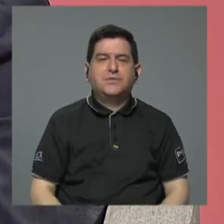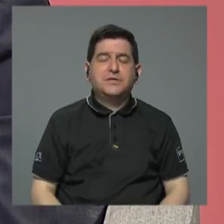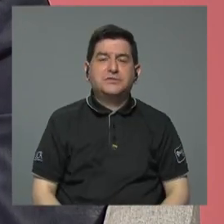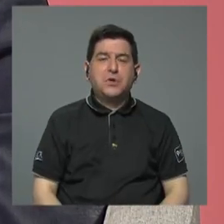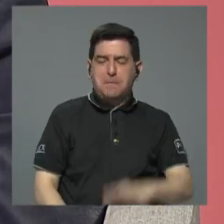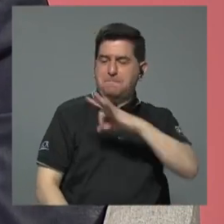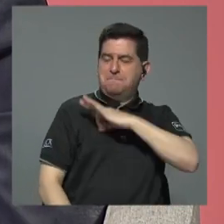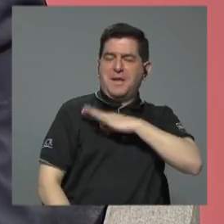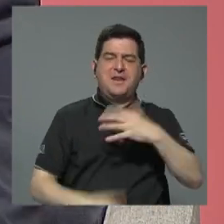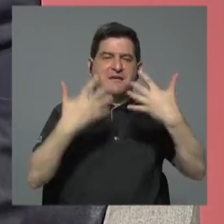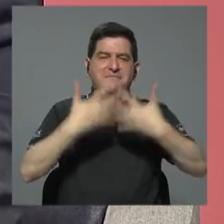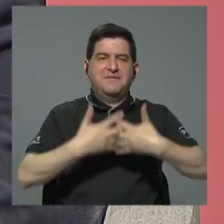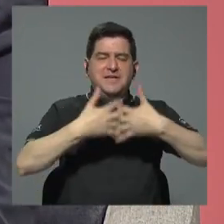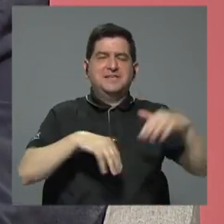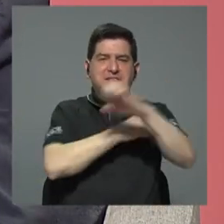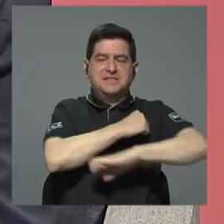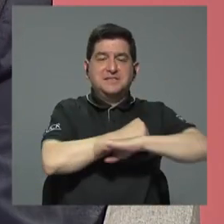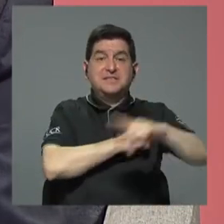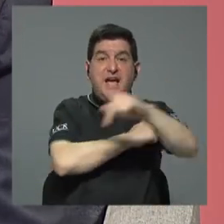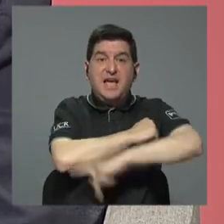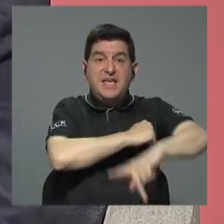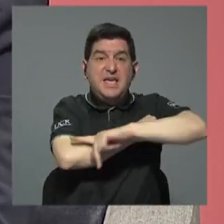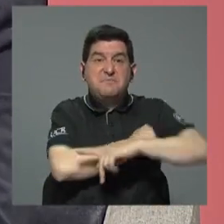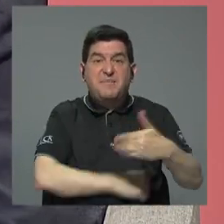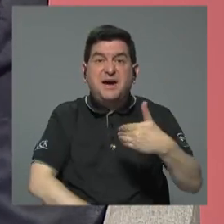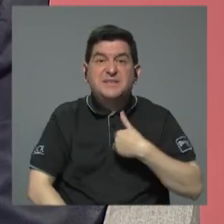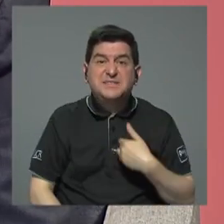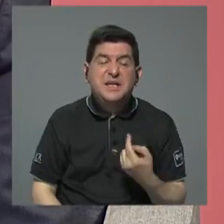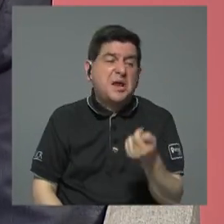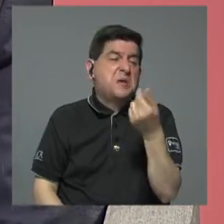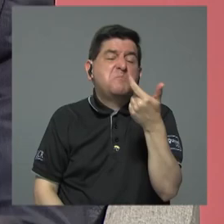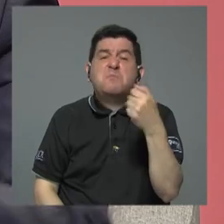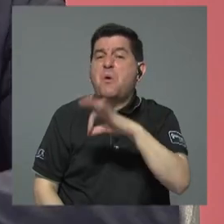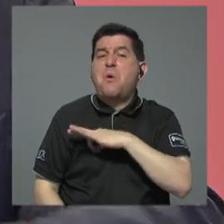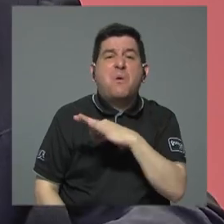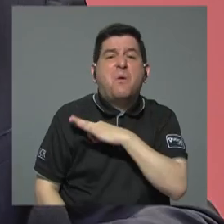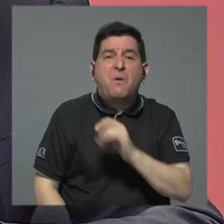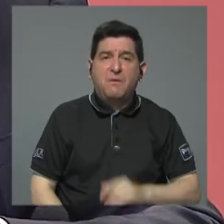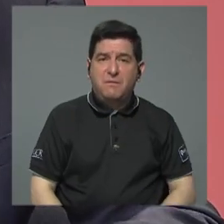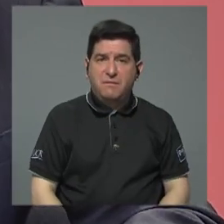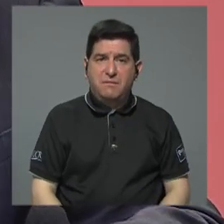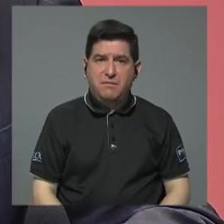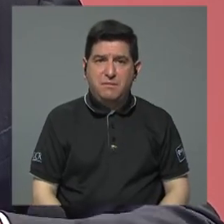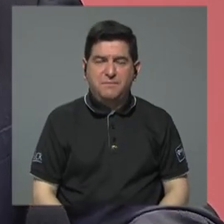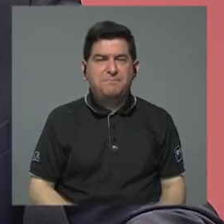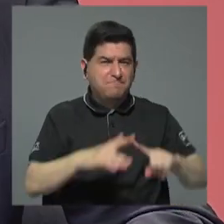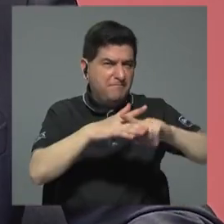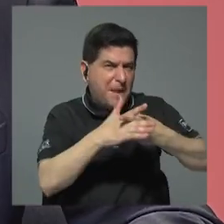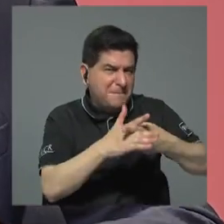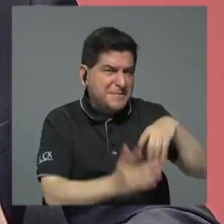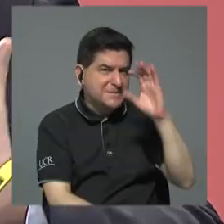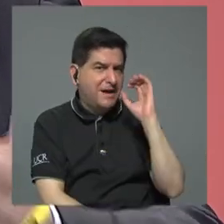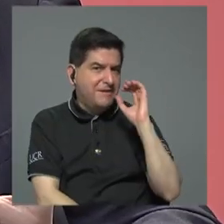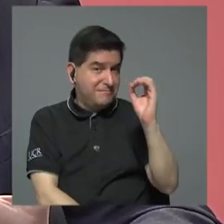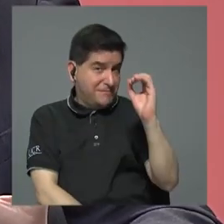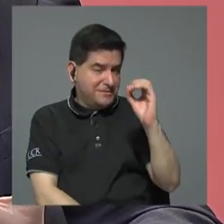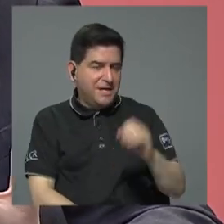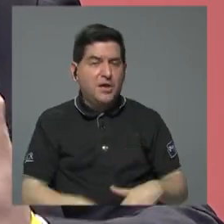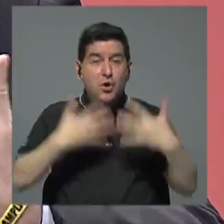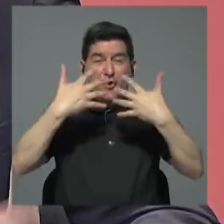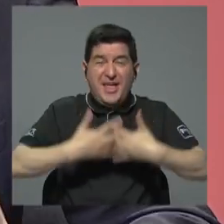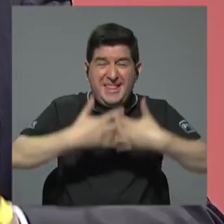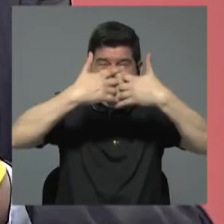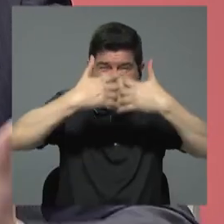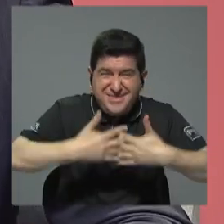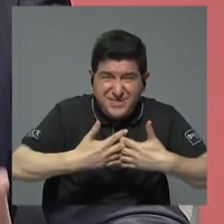para las compañías extranjeras, casi que al país lo que le dejan son migajas. Entonces, habría que empezar de cero en una industria